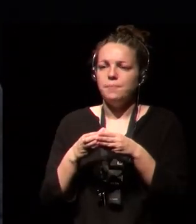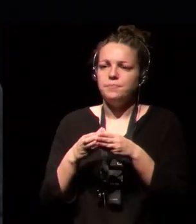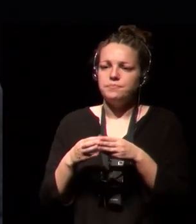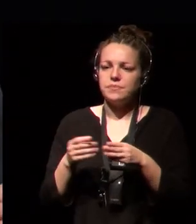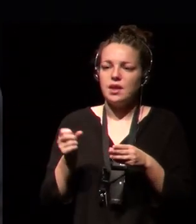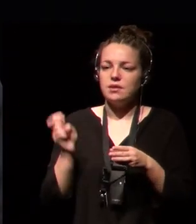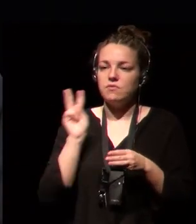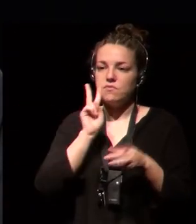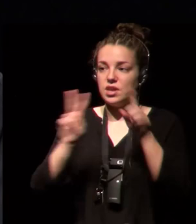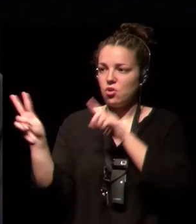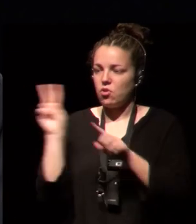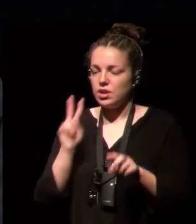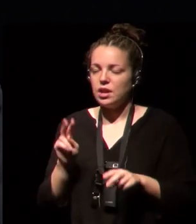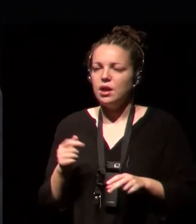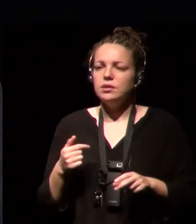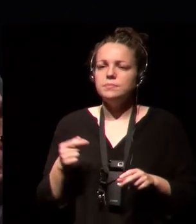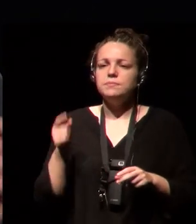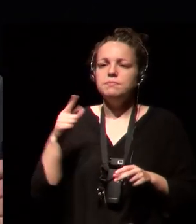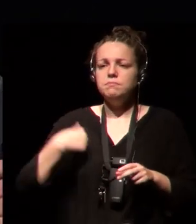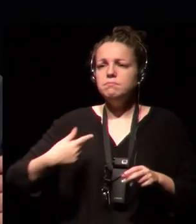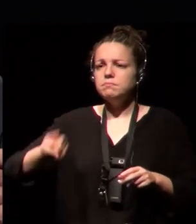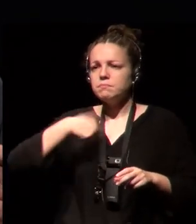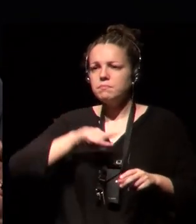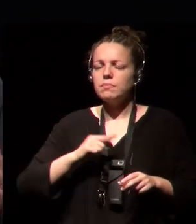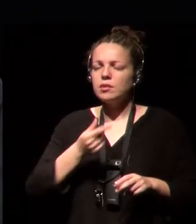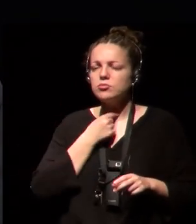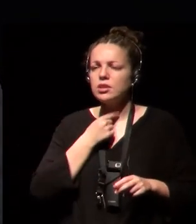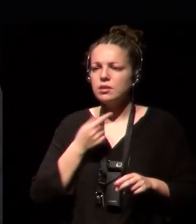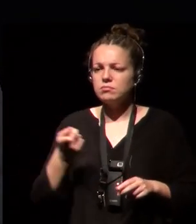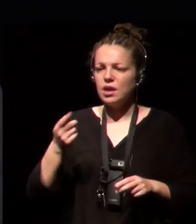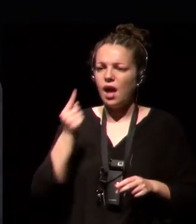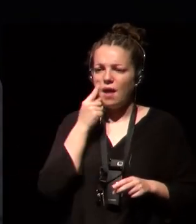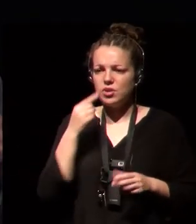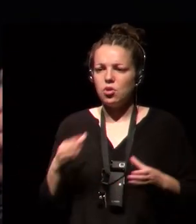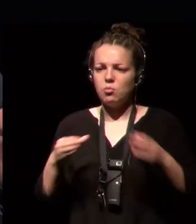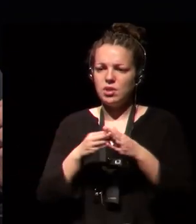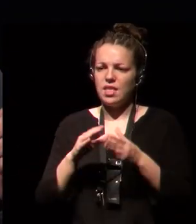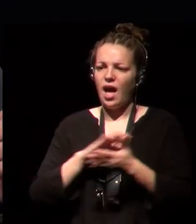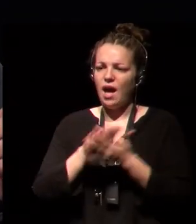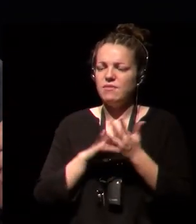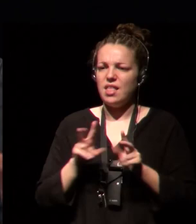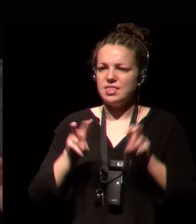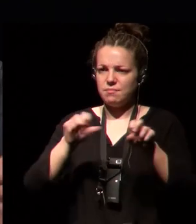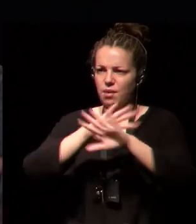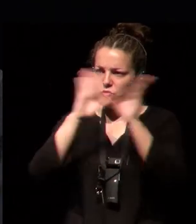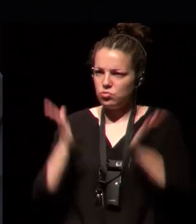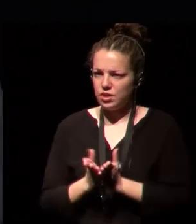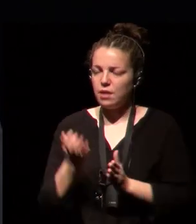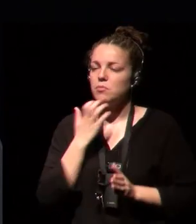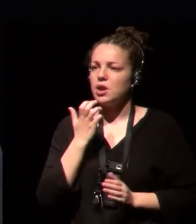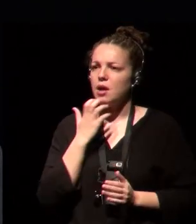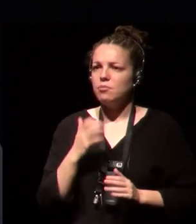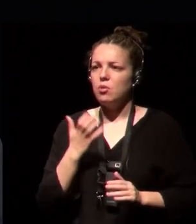la comunidad hablar de este tema mundial. Puede ser, por ejemplo, la comunidad de los